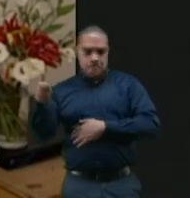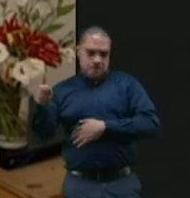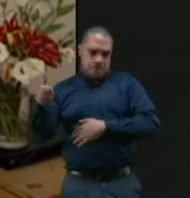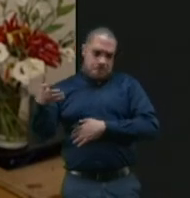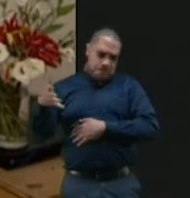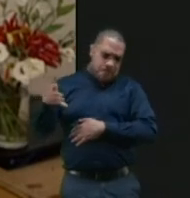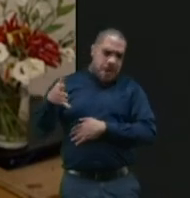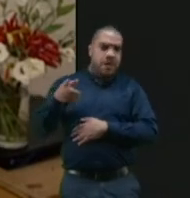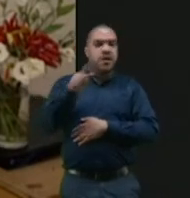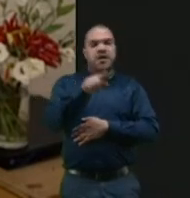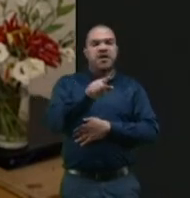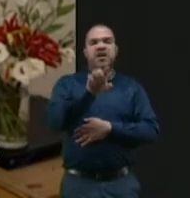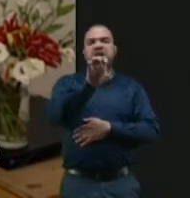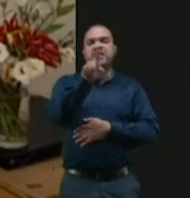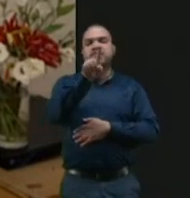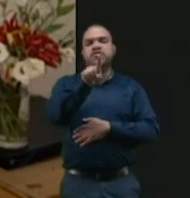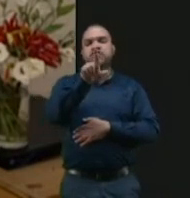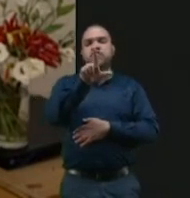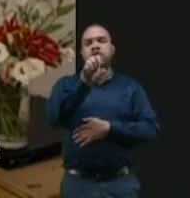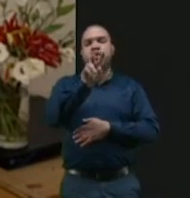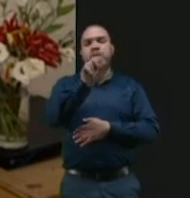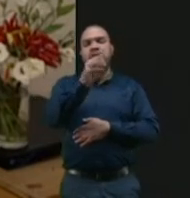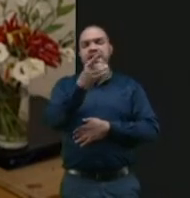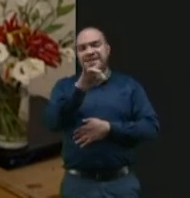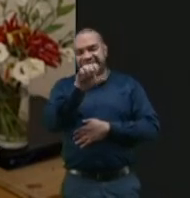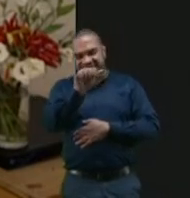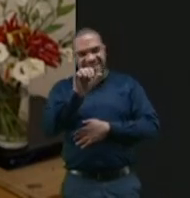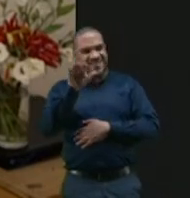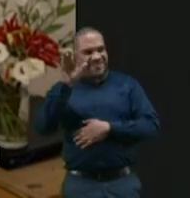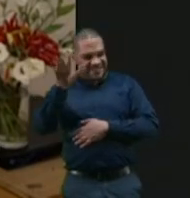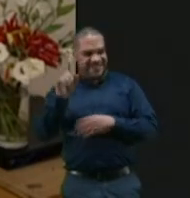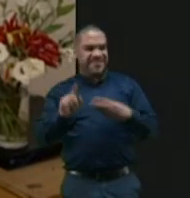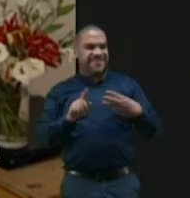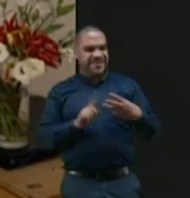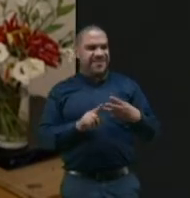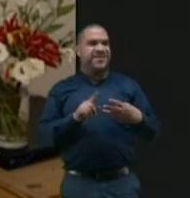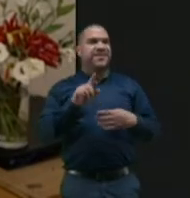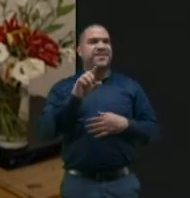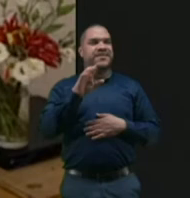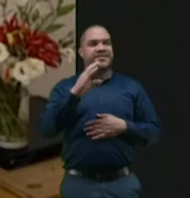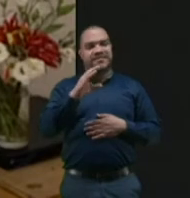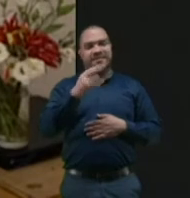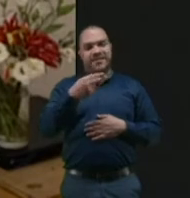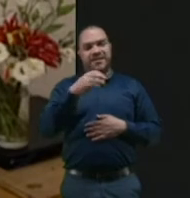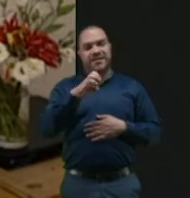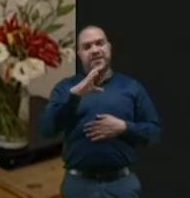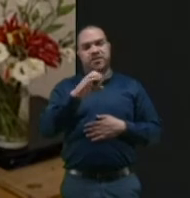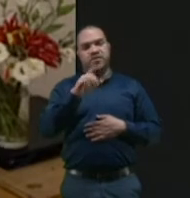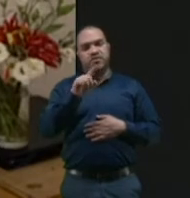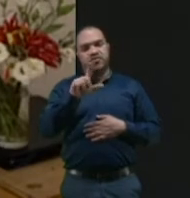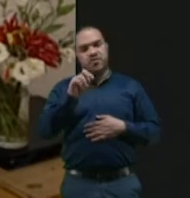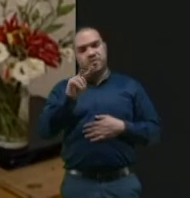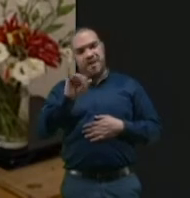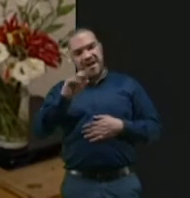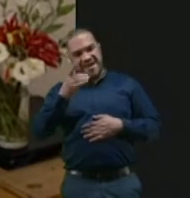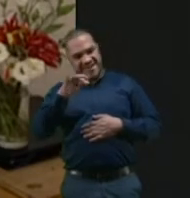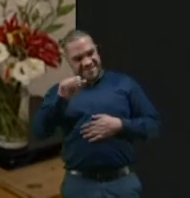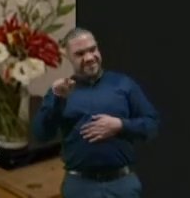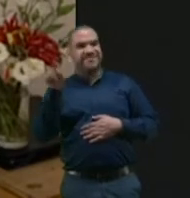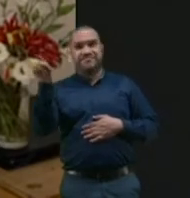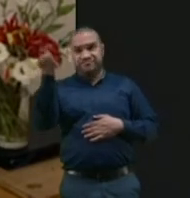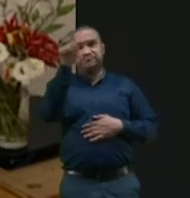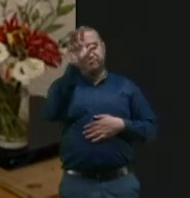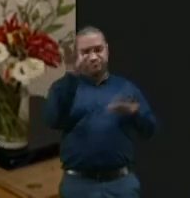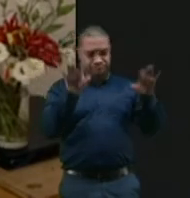bien en Eslovaquia, en la República Checa y en Latvia. Y eso era todo. Si ustedes miran eso